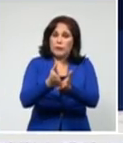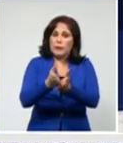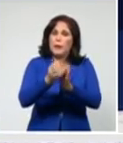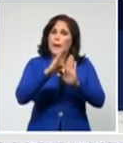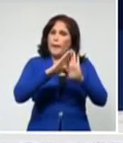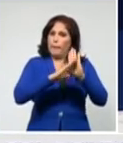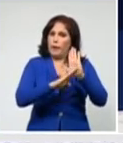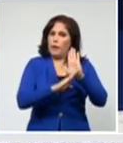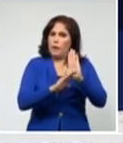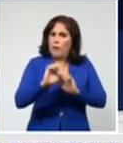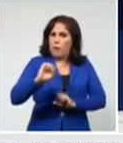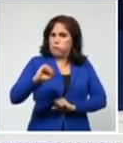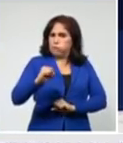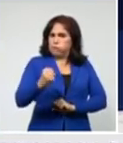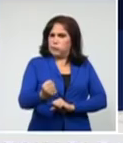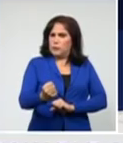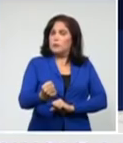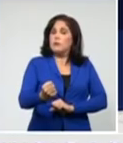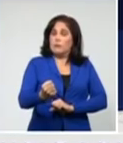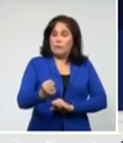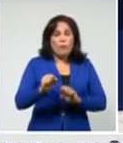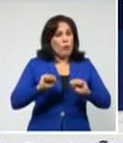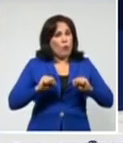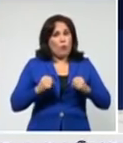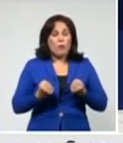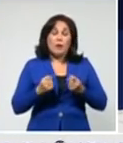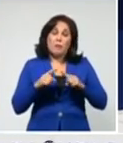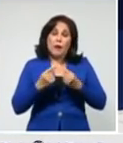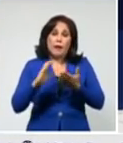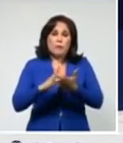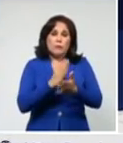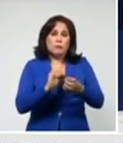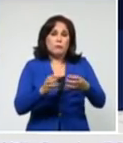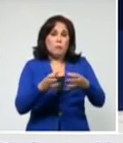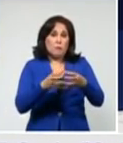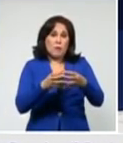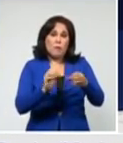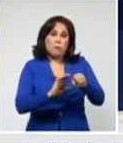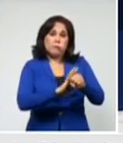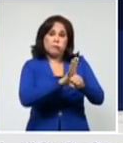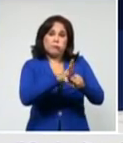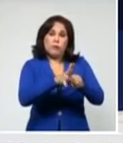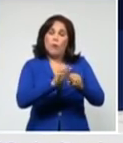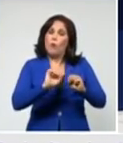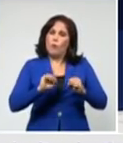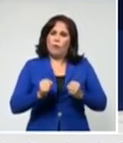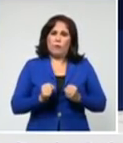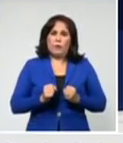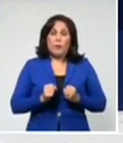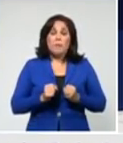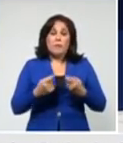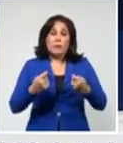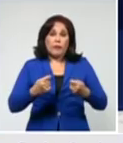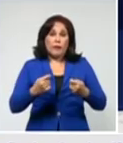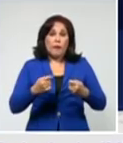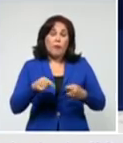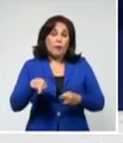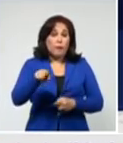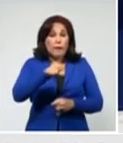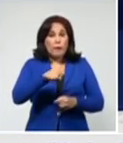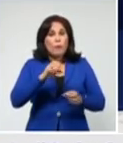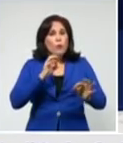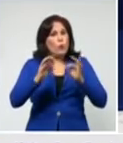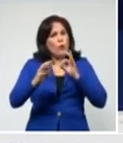grupo de medidas o estén adoptadas un grupo de medidas de restricción que indiscutiblemente